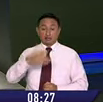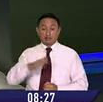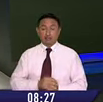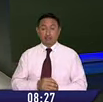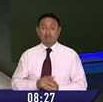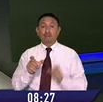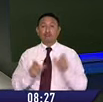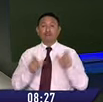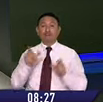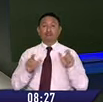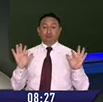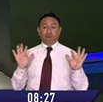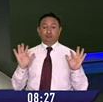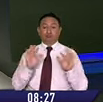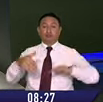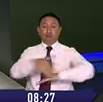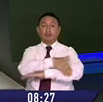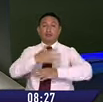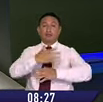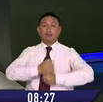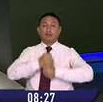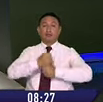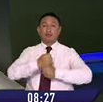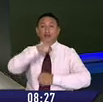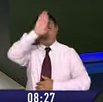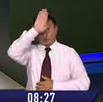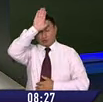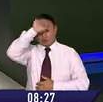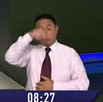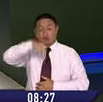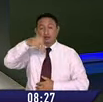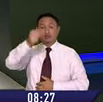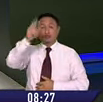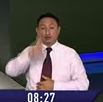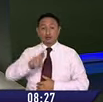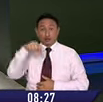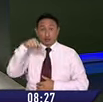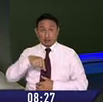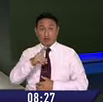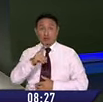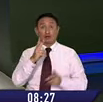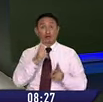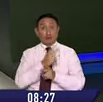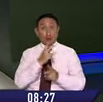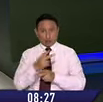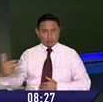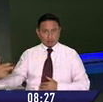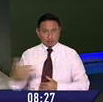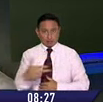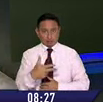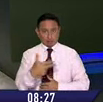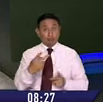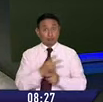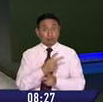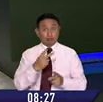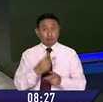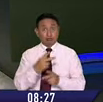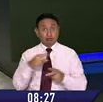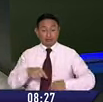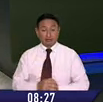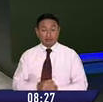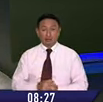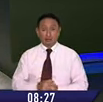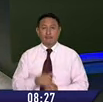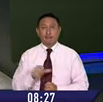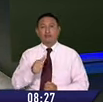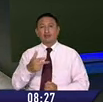personas en la avenida Amazonas y Atahualpa en sentido norte-sur. Si usted va a transitar por esa vía, tenga muchísimas precauciones de tomar vías